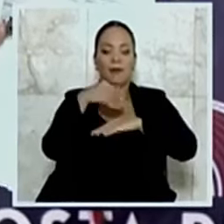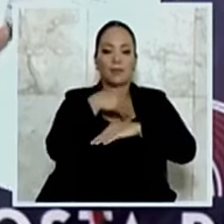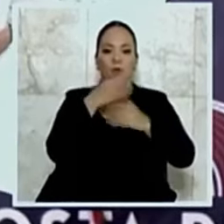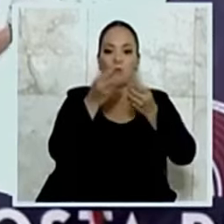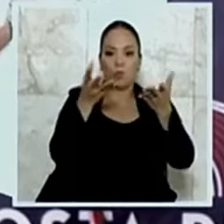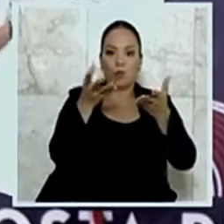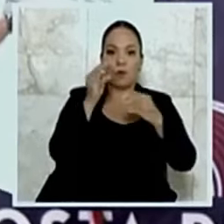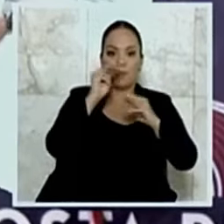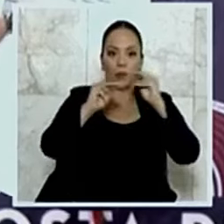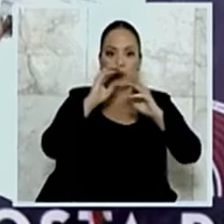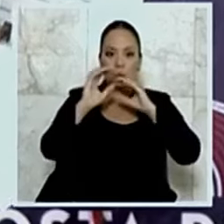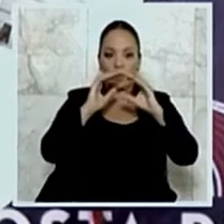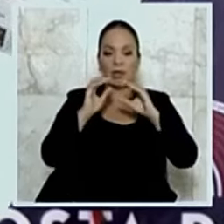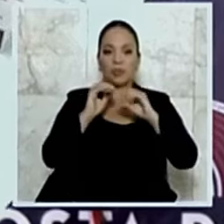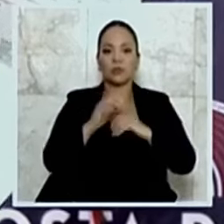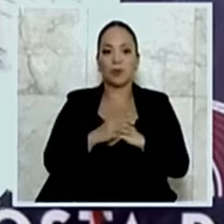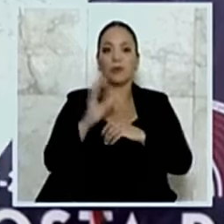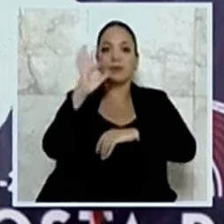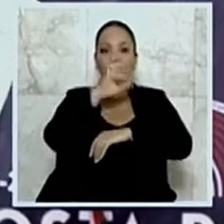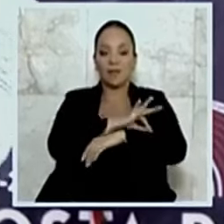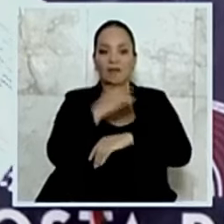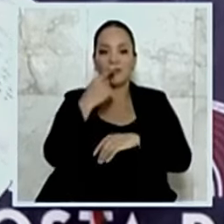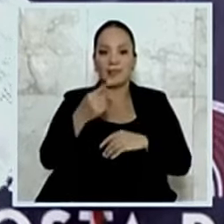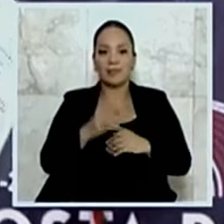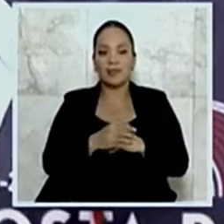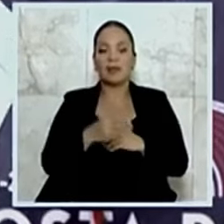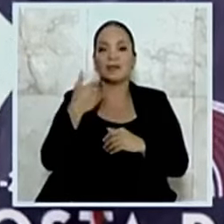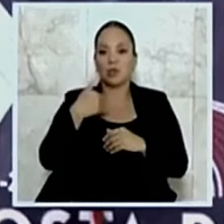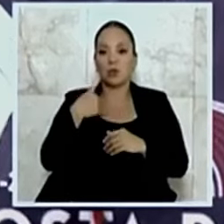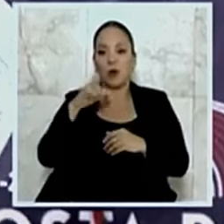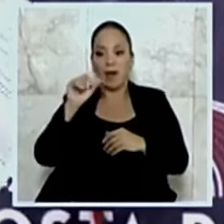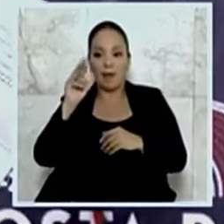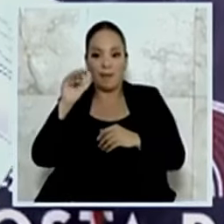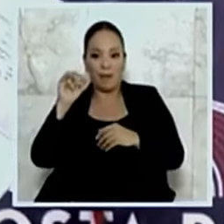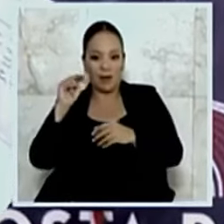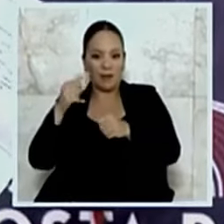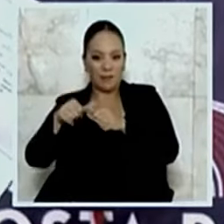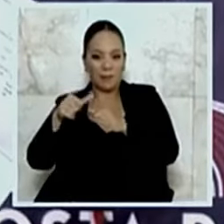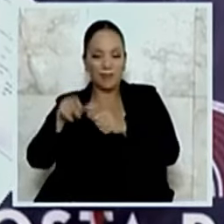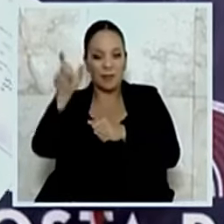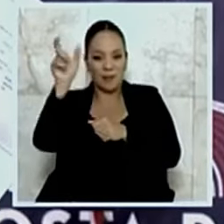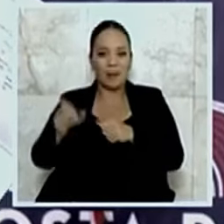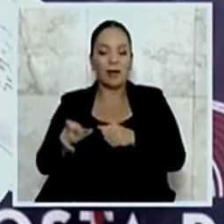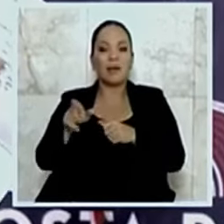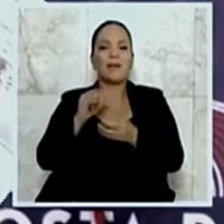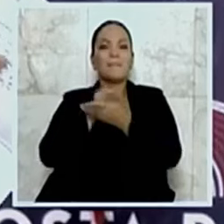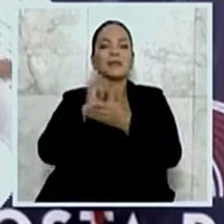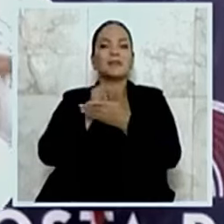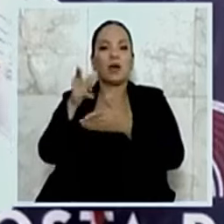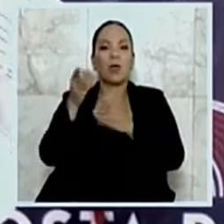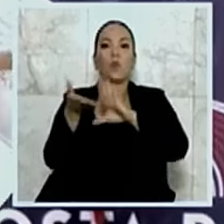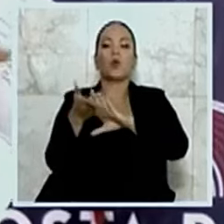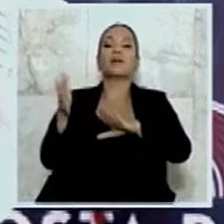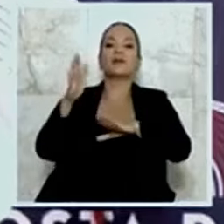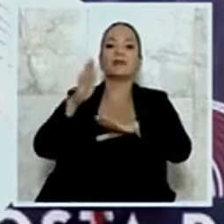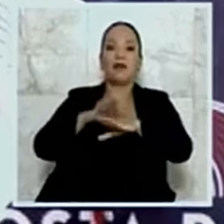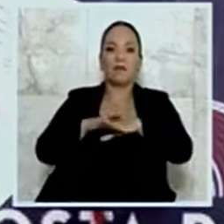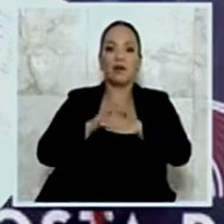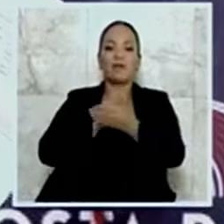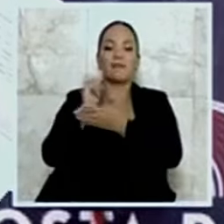Observador. Continuemos, el otro no lo conozco. En esta nota que envía el Ministerio Público a los medios, en esa